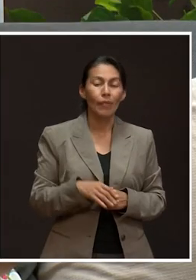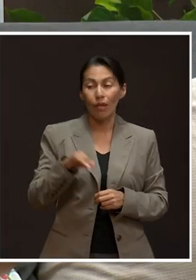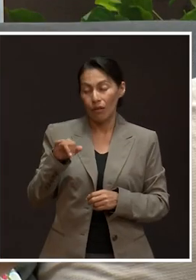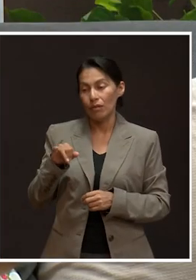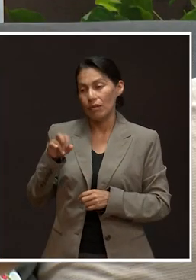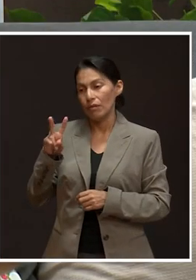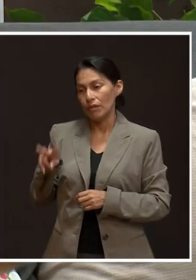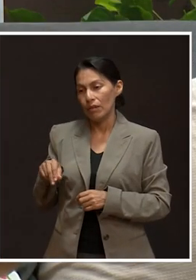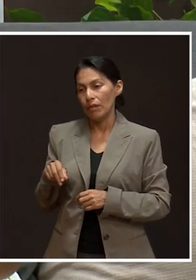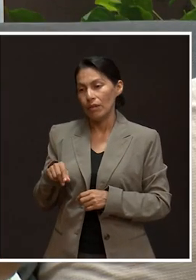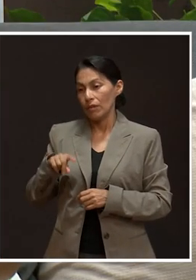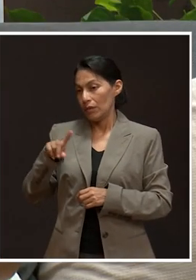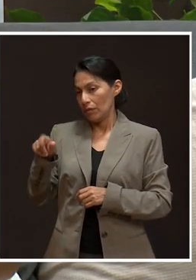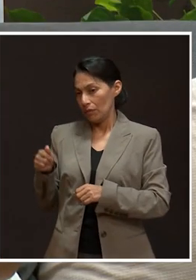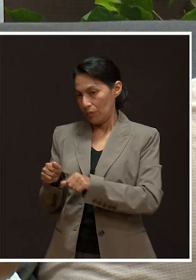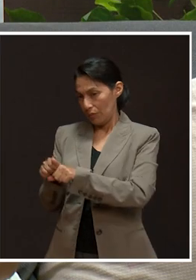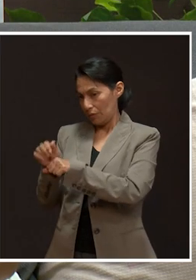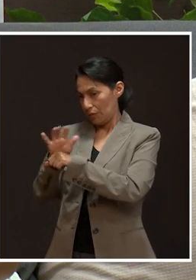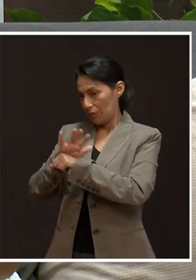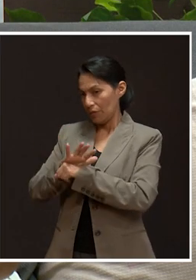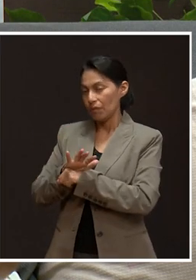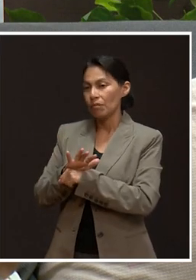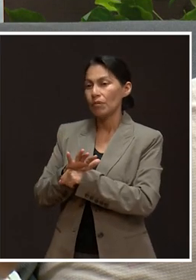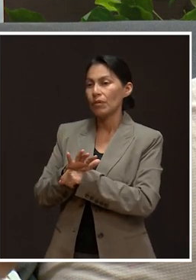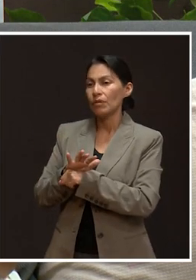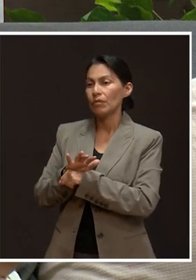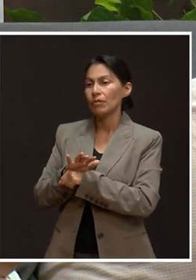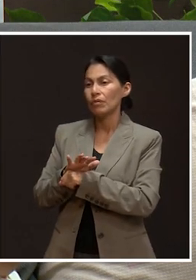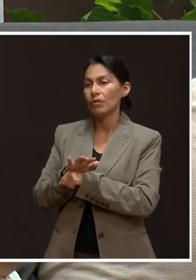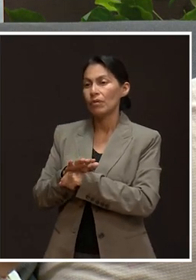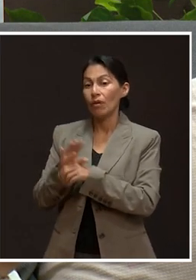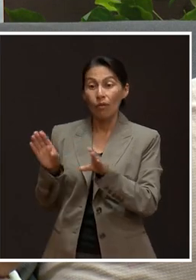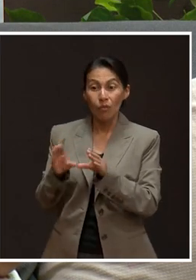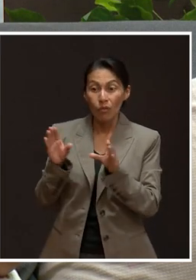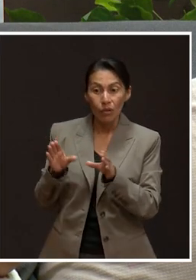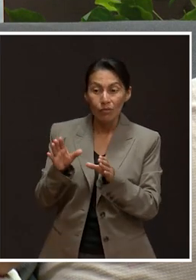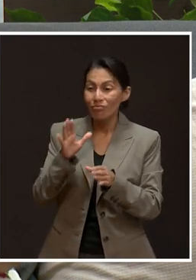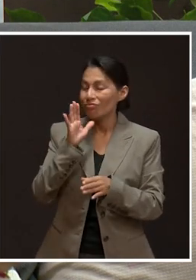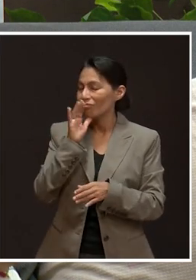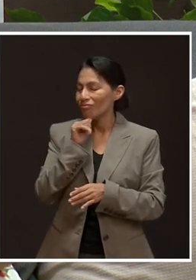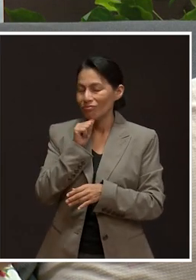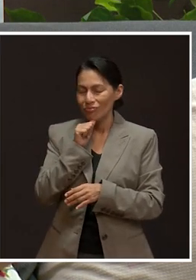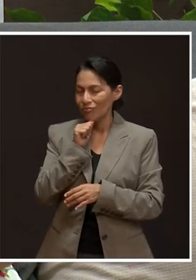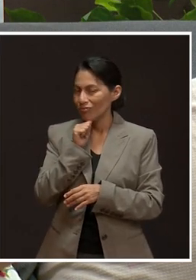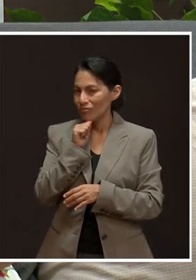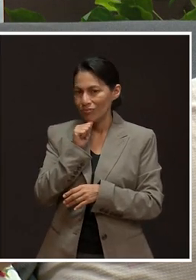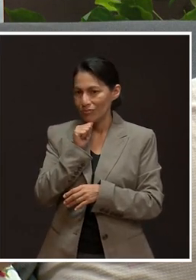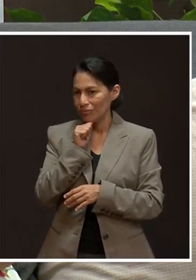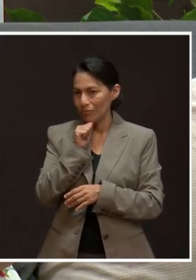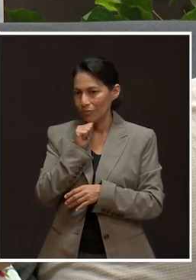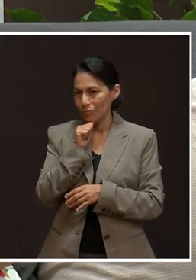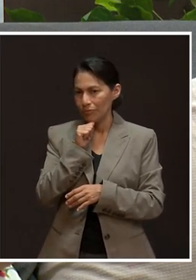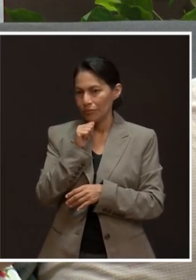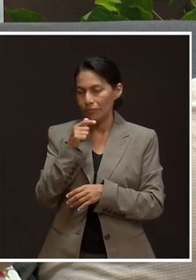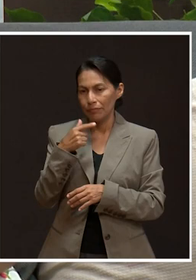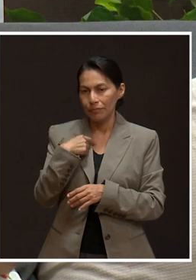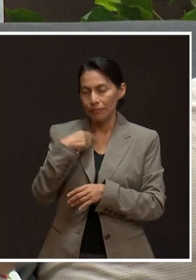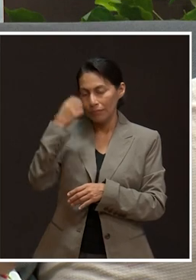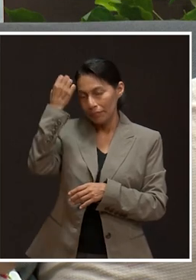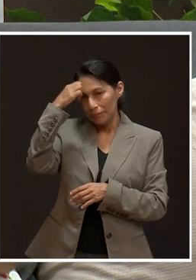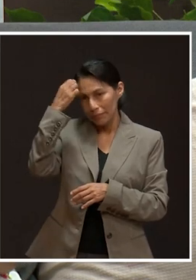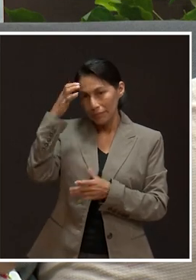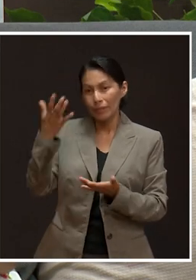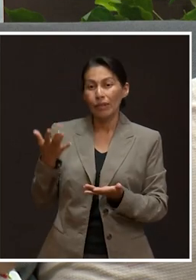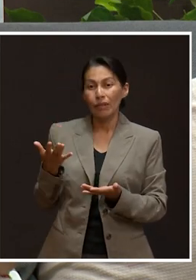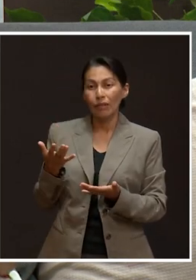porque después, cuando vino la pandemia, pues, ya no podíamos colportar. Entonces, una experiencia que me